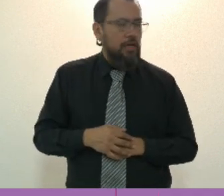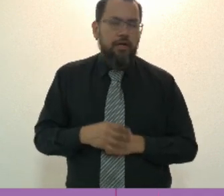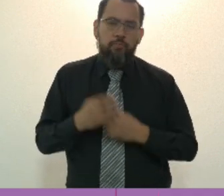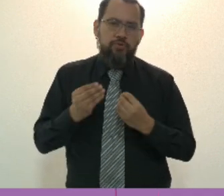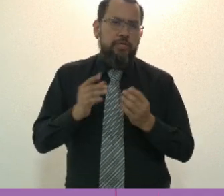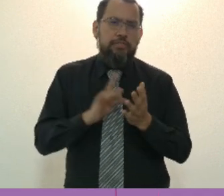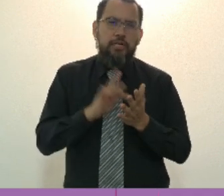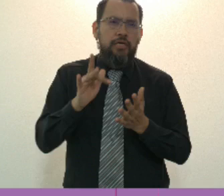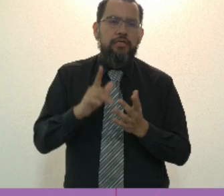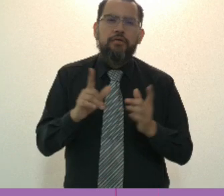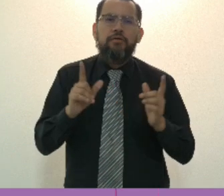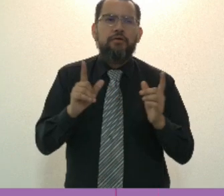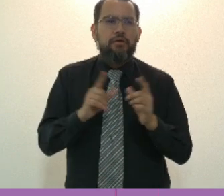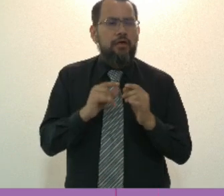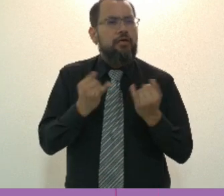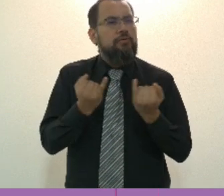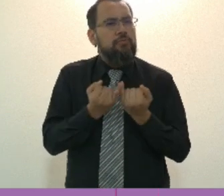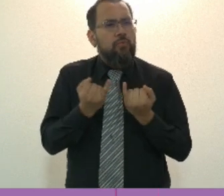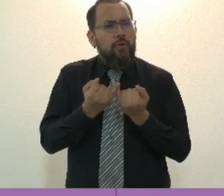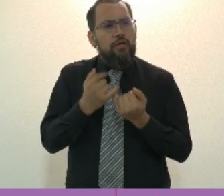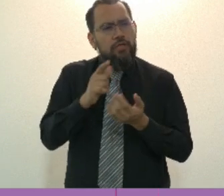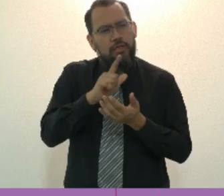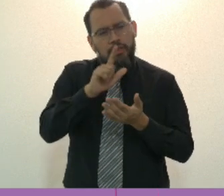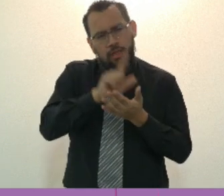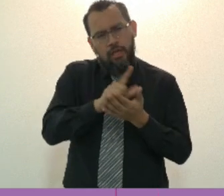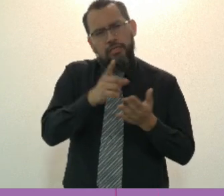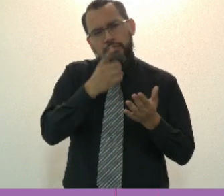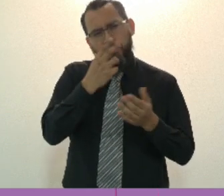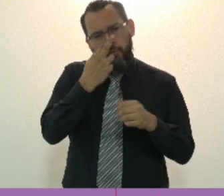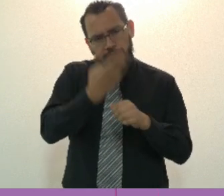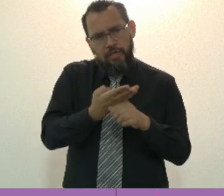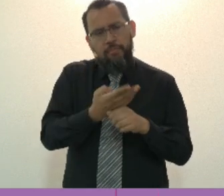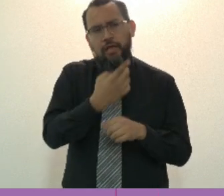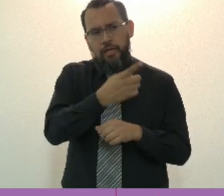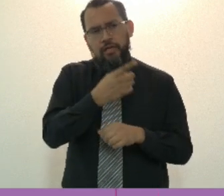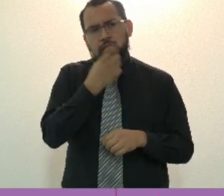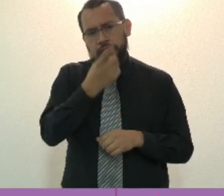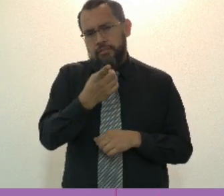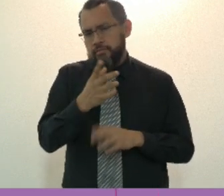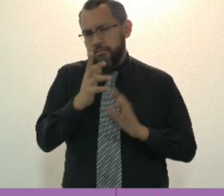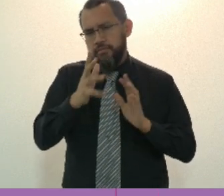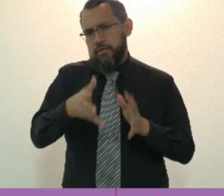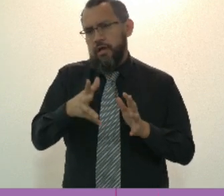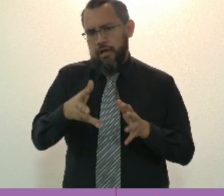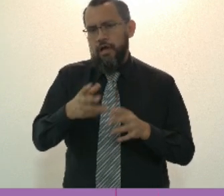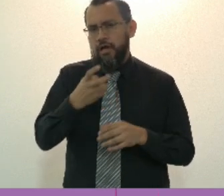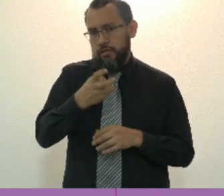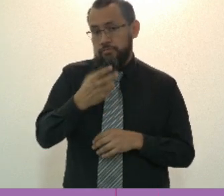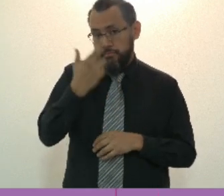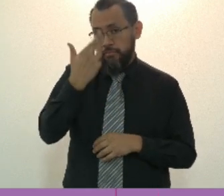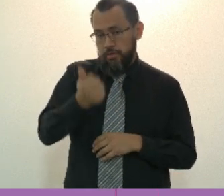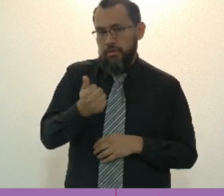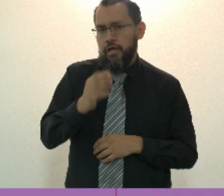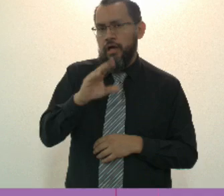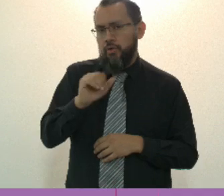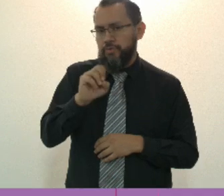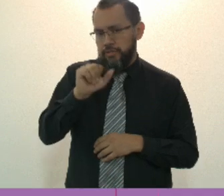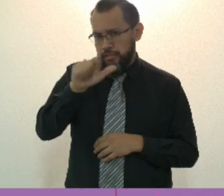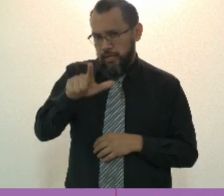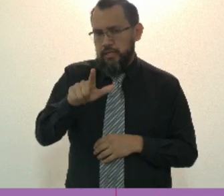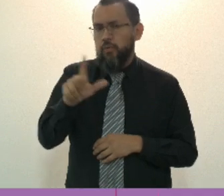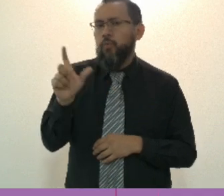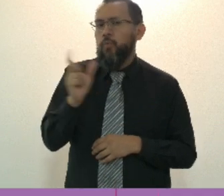Muchas gracias. Estoy aquí con el acordeón de la Ley General de Responsabilidades Administrativas. Bueno, eso ya en sí mismo es una buena causal, el hecho